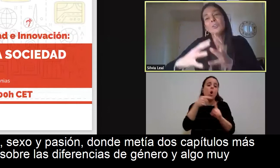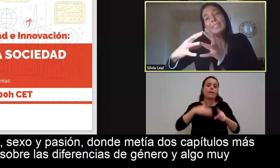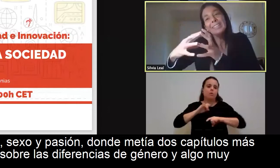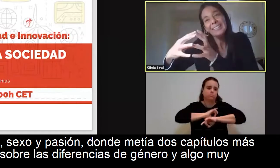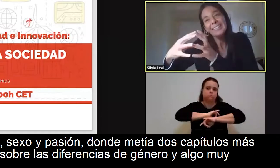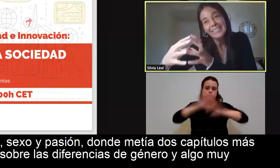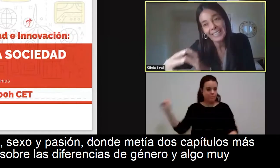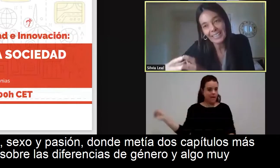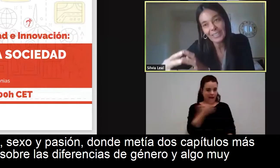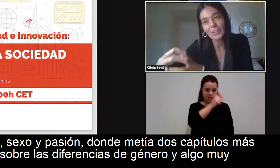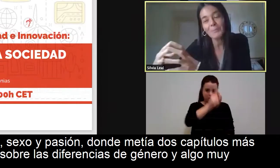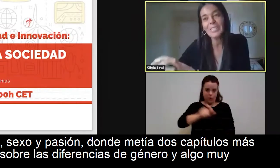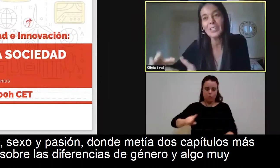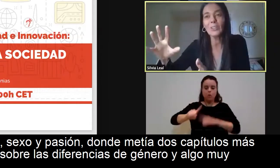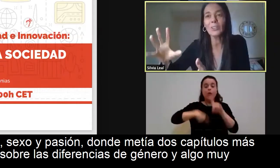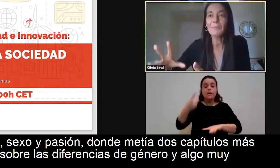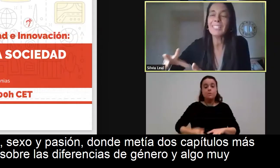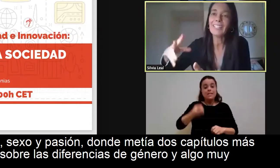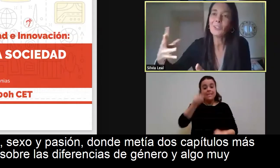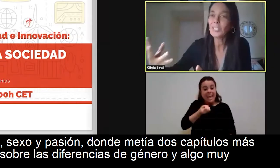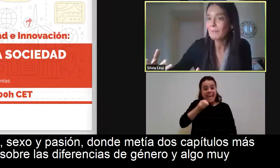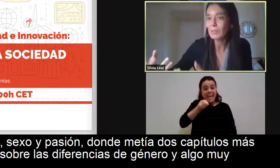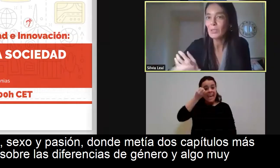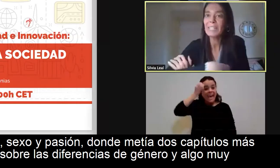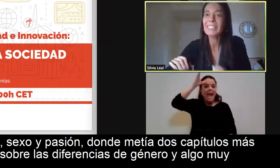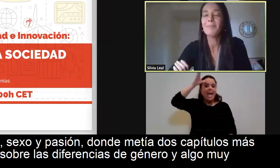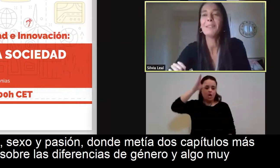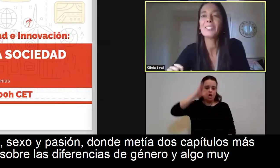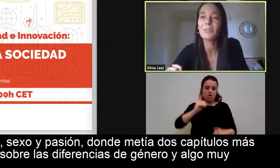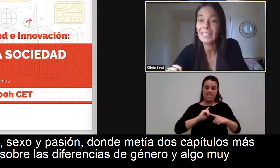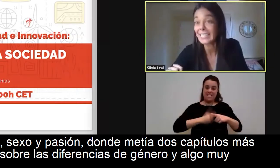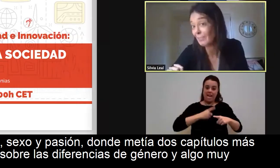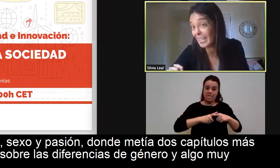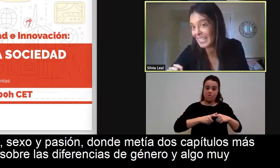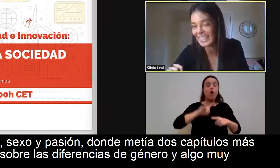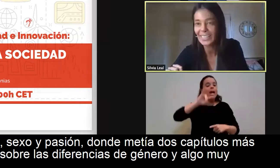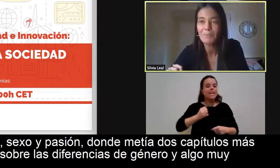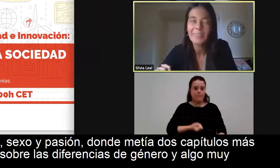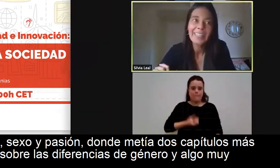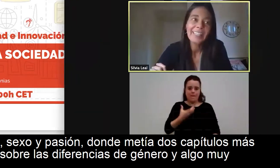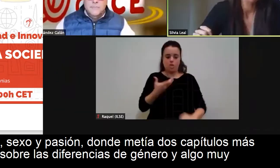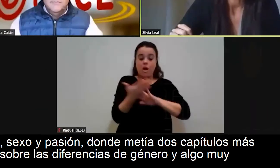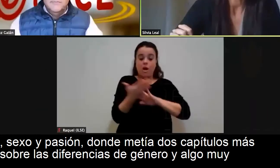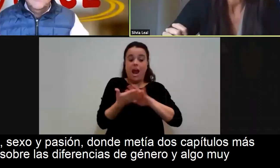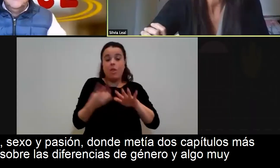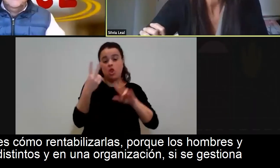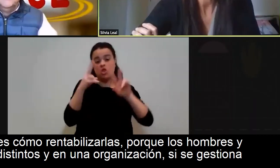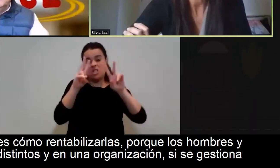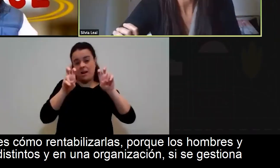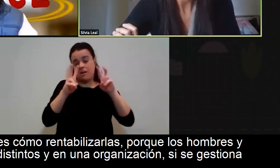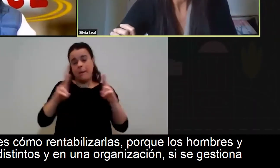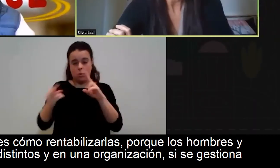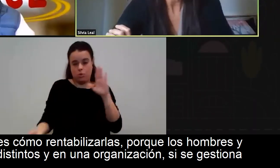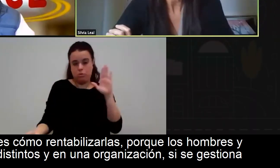Y luego hice Ingenio, Sexo y Pasión, donde metía 2 capítulos más que hablaban sobre las diferencias de género y algo